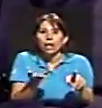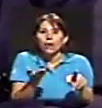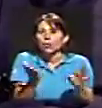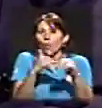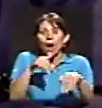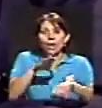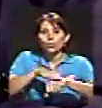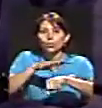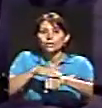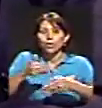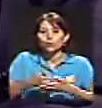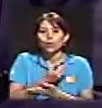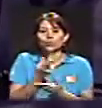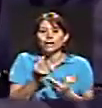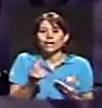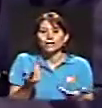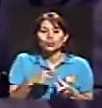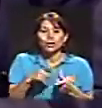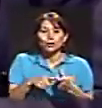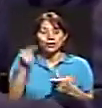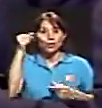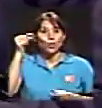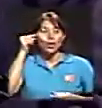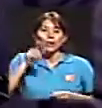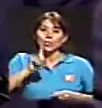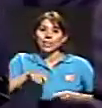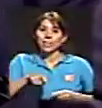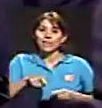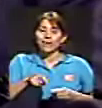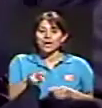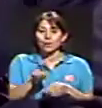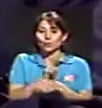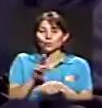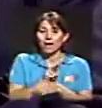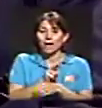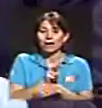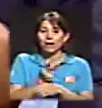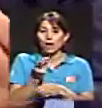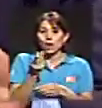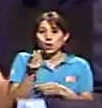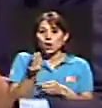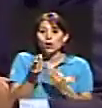gobierno tiene que tomar los ingresos de